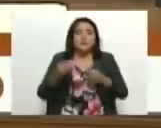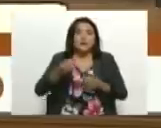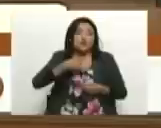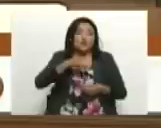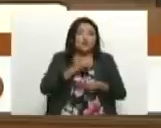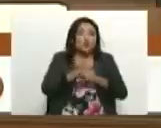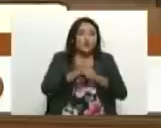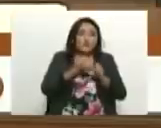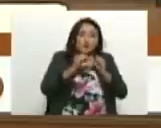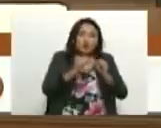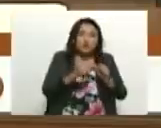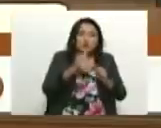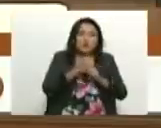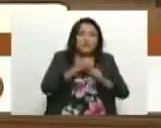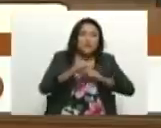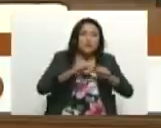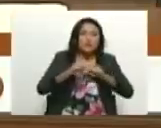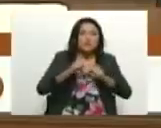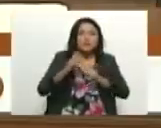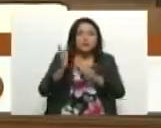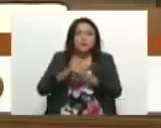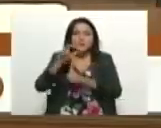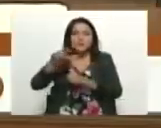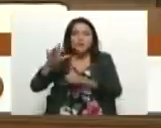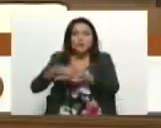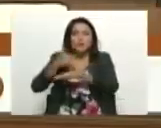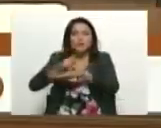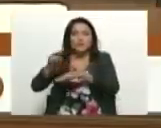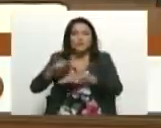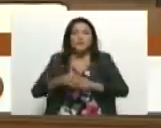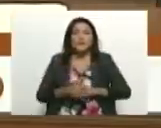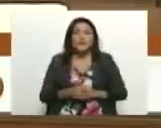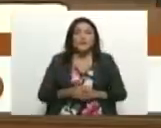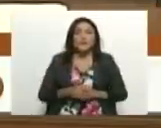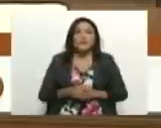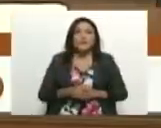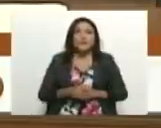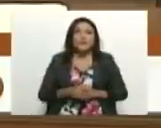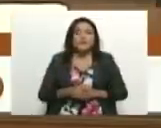Si un ciudadano se fue de Venezuela,